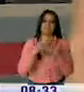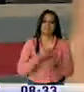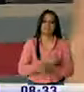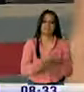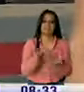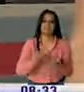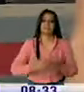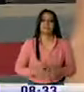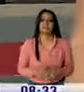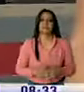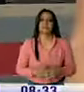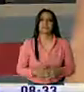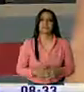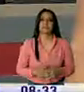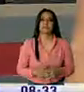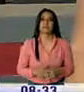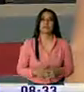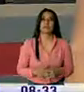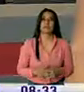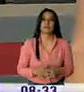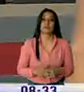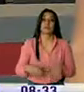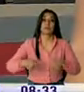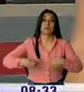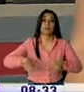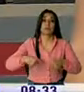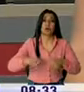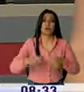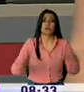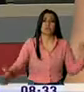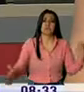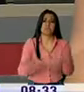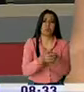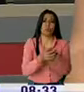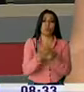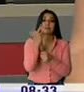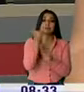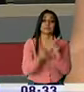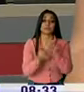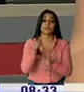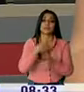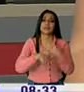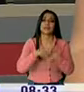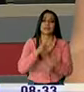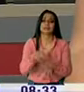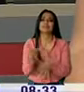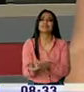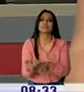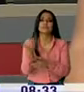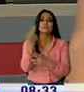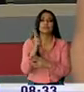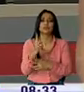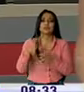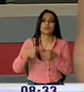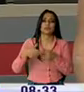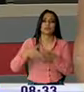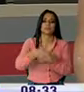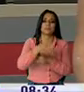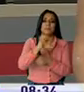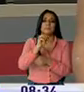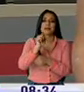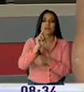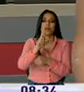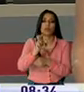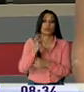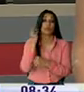y les contamos que un accidente de moto dejó 3 heridos en Avenida Maldonado, esto al sur de la capital. Se trata de una mujer y 2 niños,